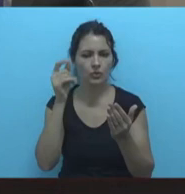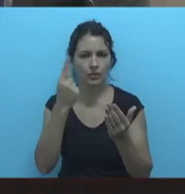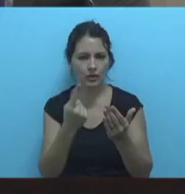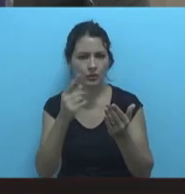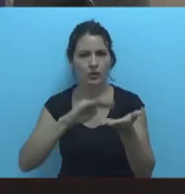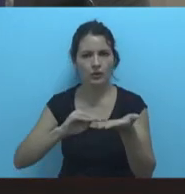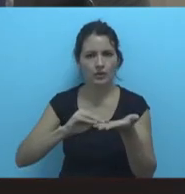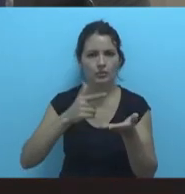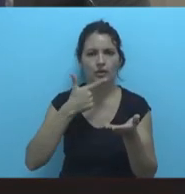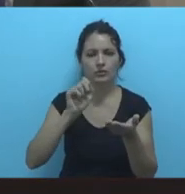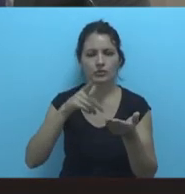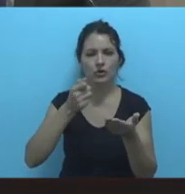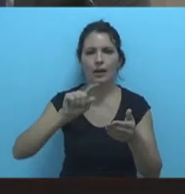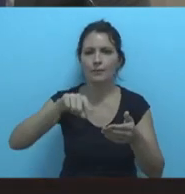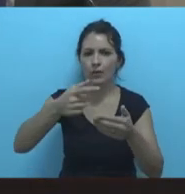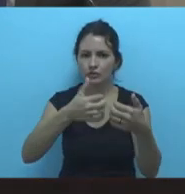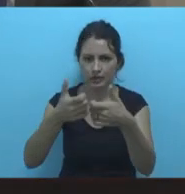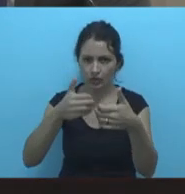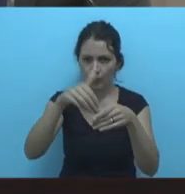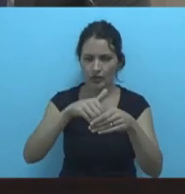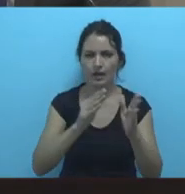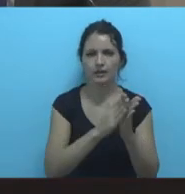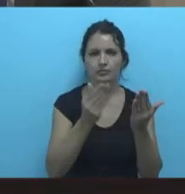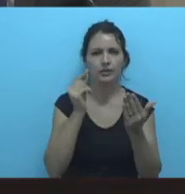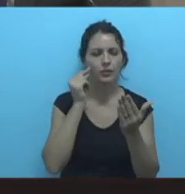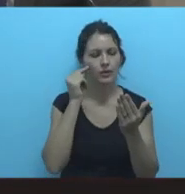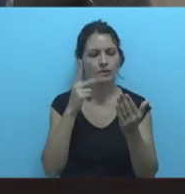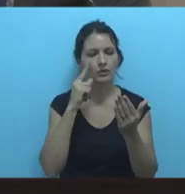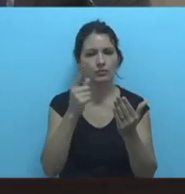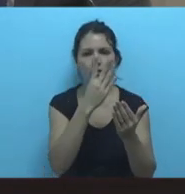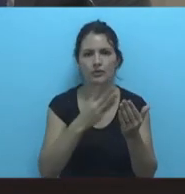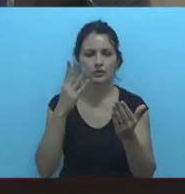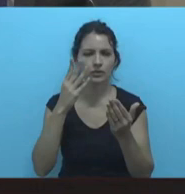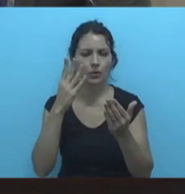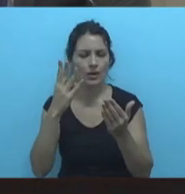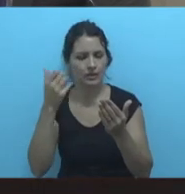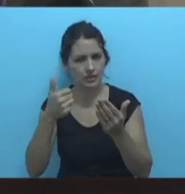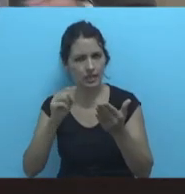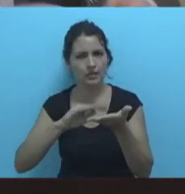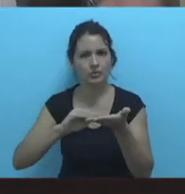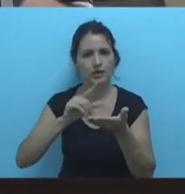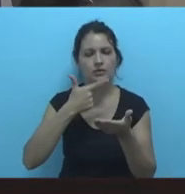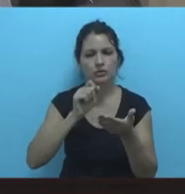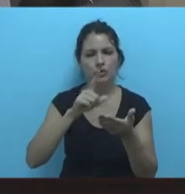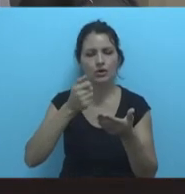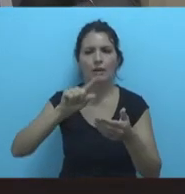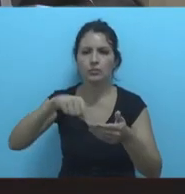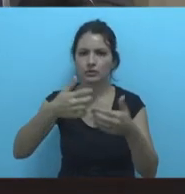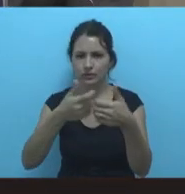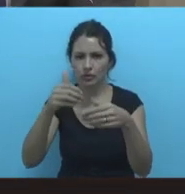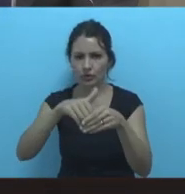40.451, diputada Solá, preferencia para una sesión. Expediente 42.446, diputada Solá, preferencia para una